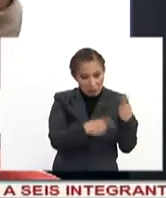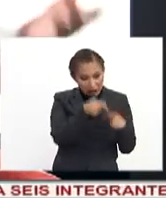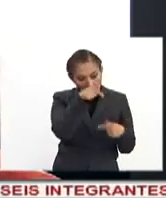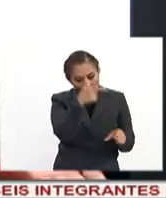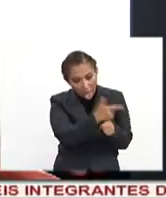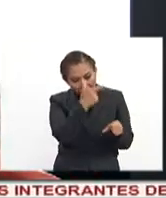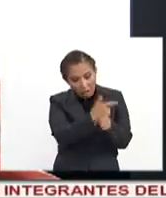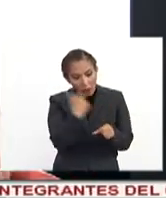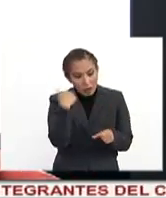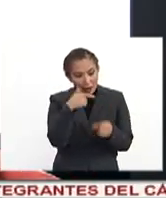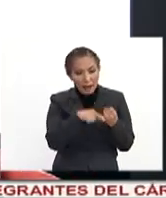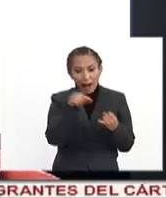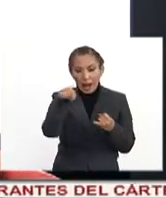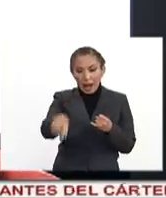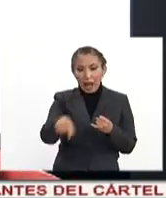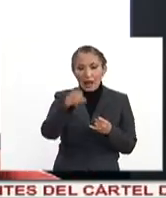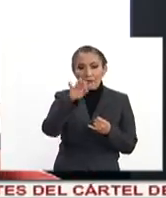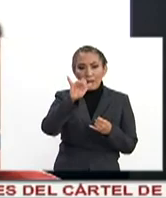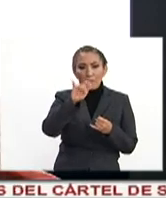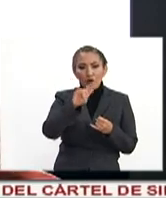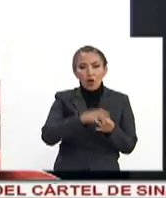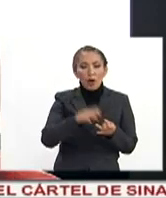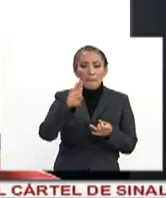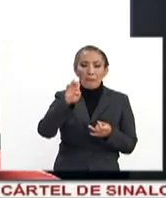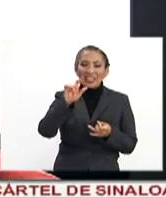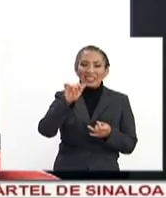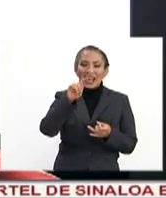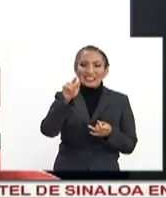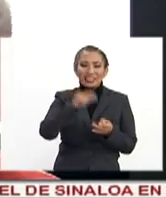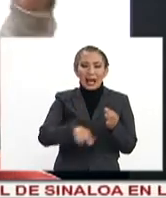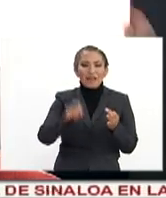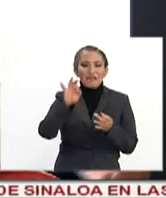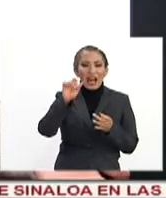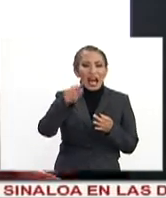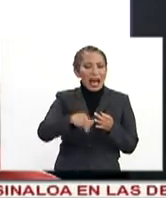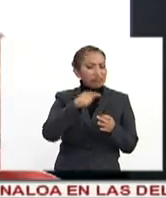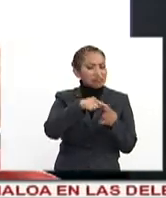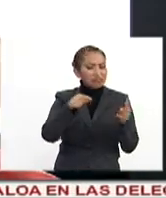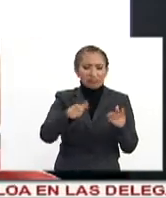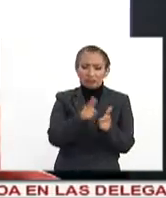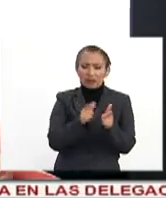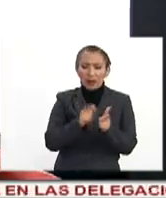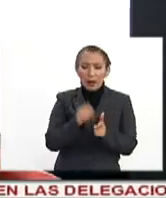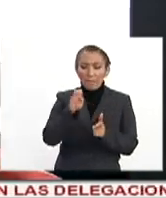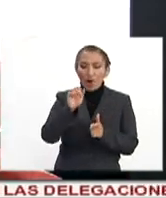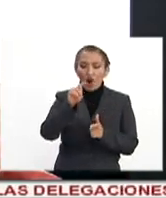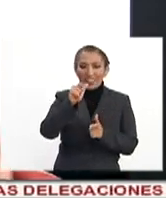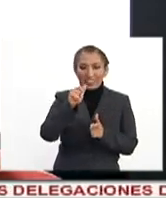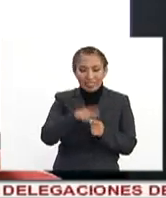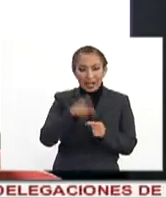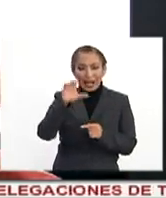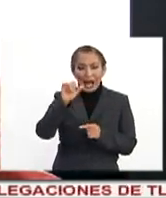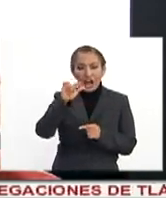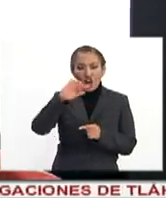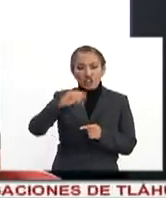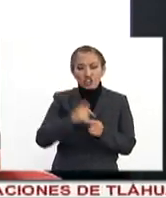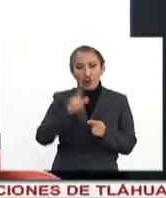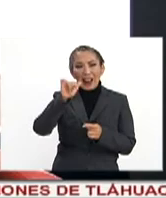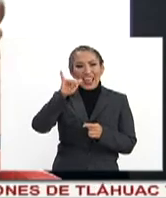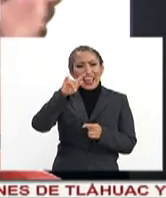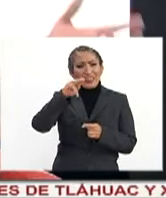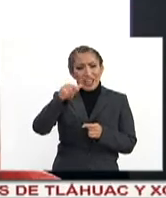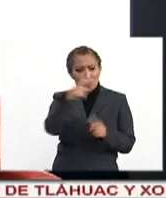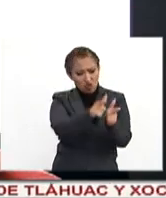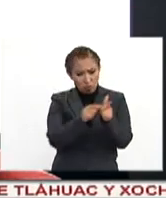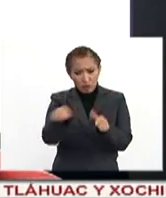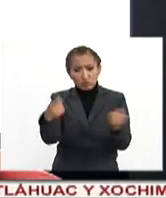Guadalajara. Tenemos en FINPRO bandas como Baltasar, como Fanco, han pasado bandas como Porter, Caloncho, Leiden, que son